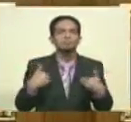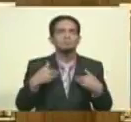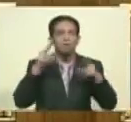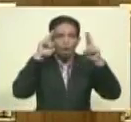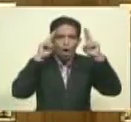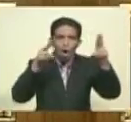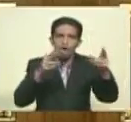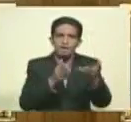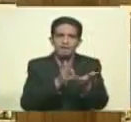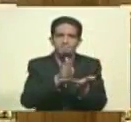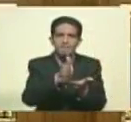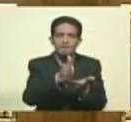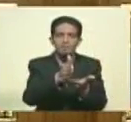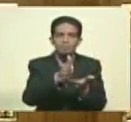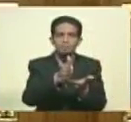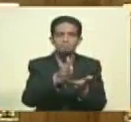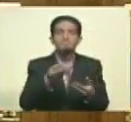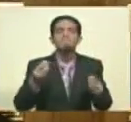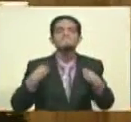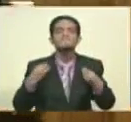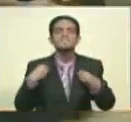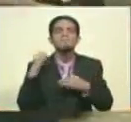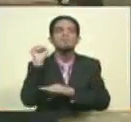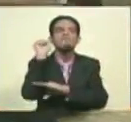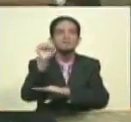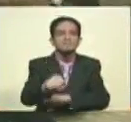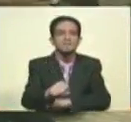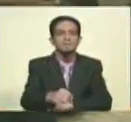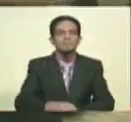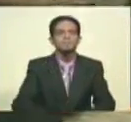eterno! ¡Viviremos y venceremos!